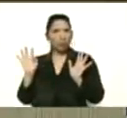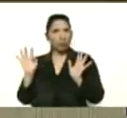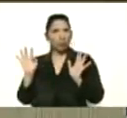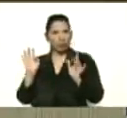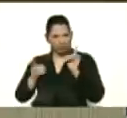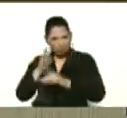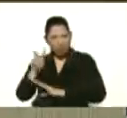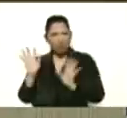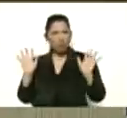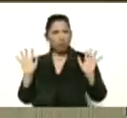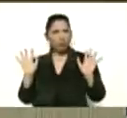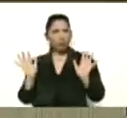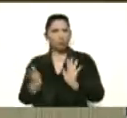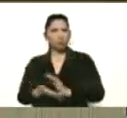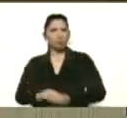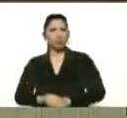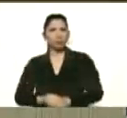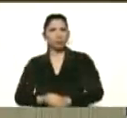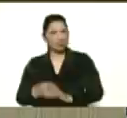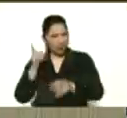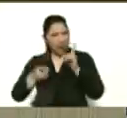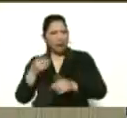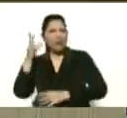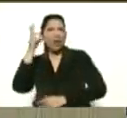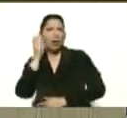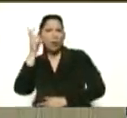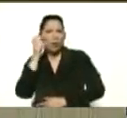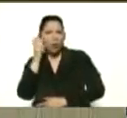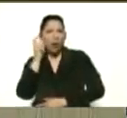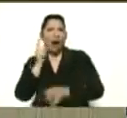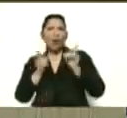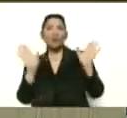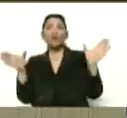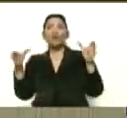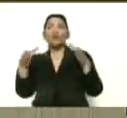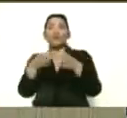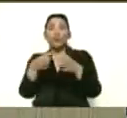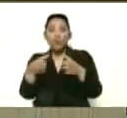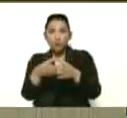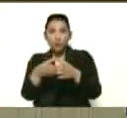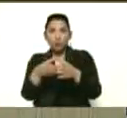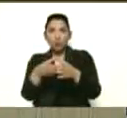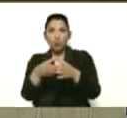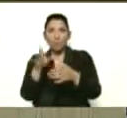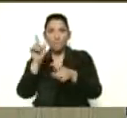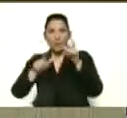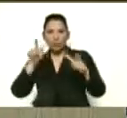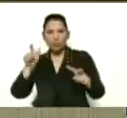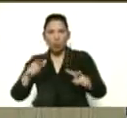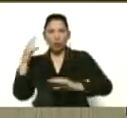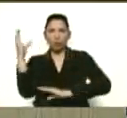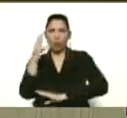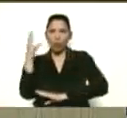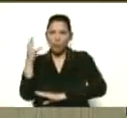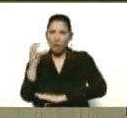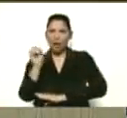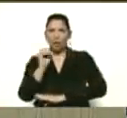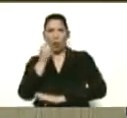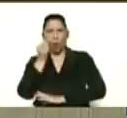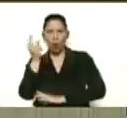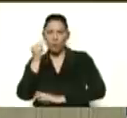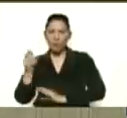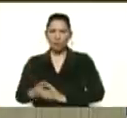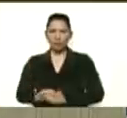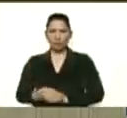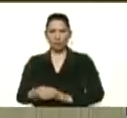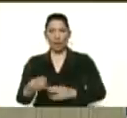¿Alguien lo ha visto? ¿Alguien ha escuchado a algún grupo de ciudadanos colombianos o de ciudadanas colombianas que